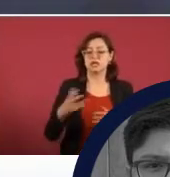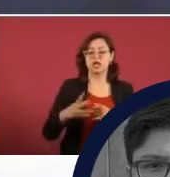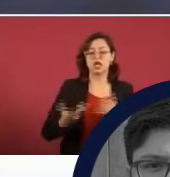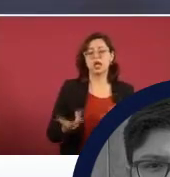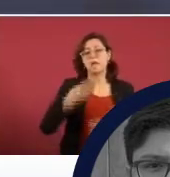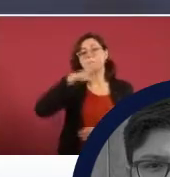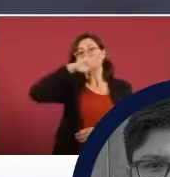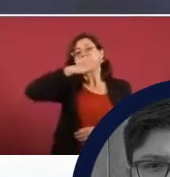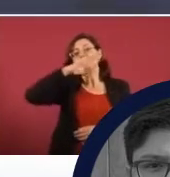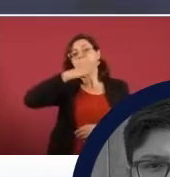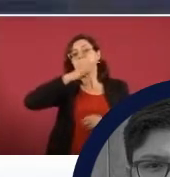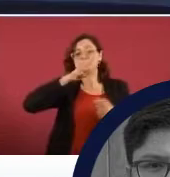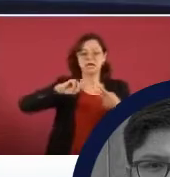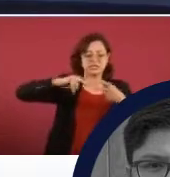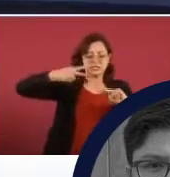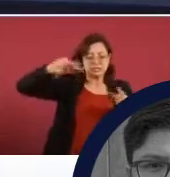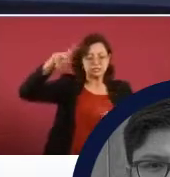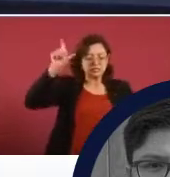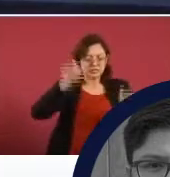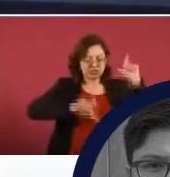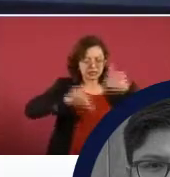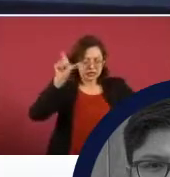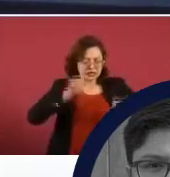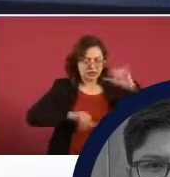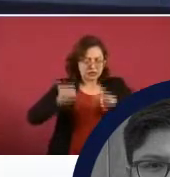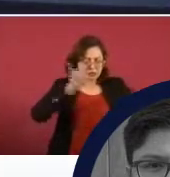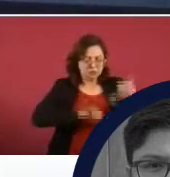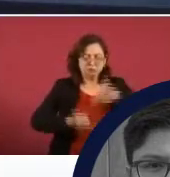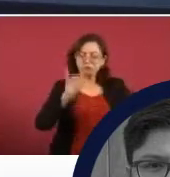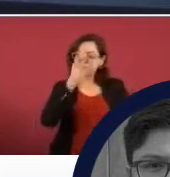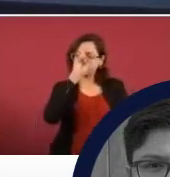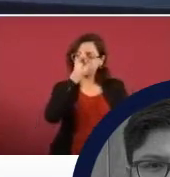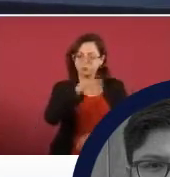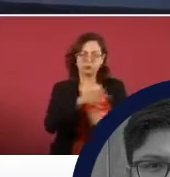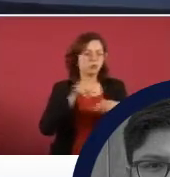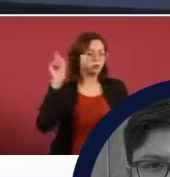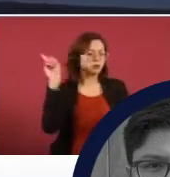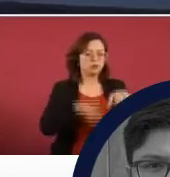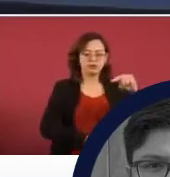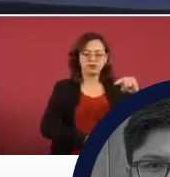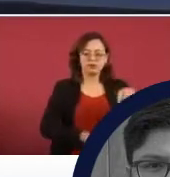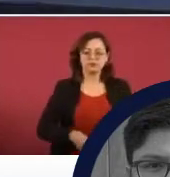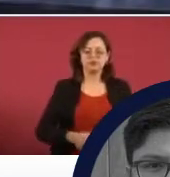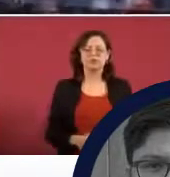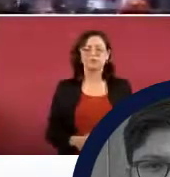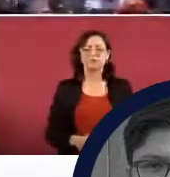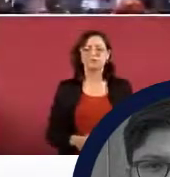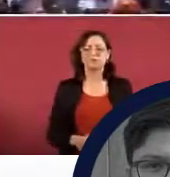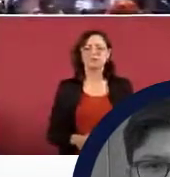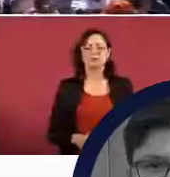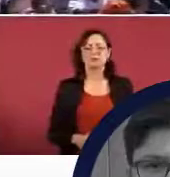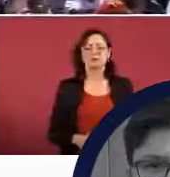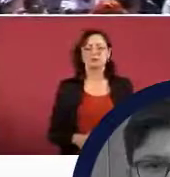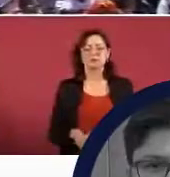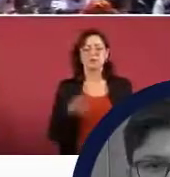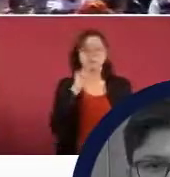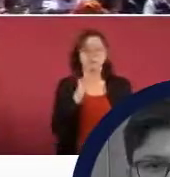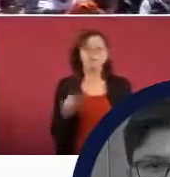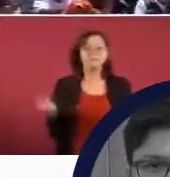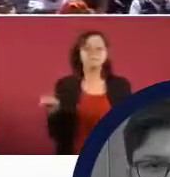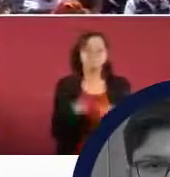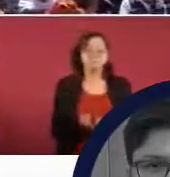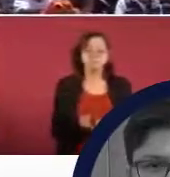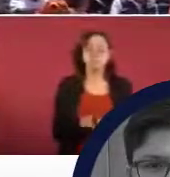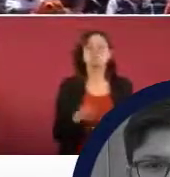su medida, pero realmente no hemos entendido de qué se trata la violencia en México. Se habla de